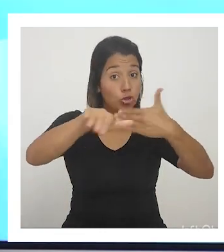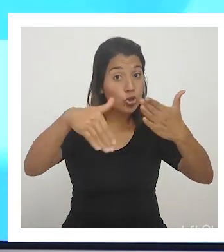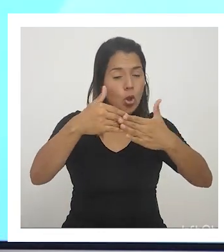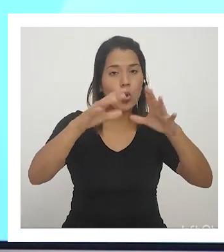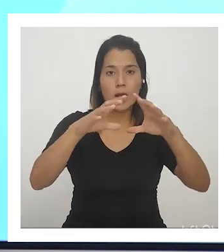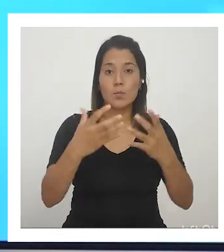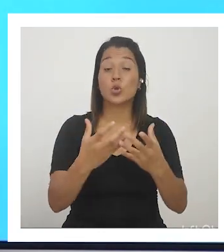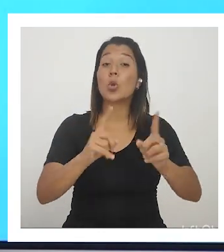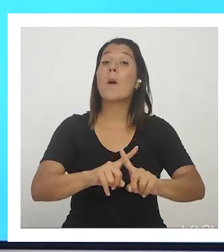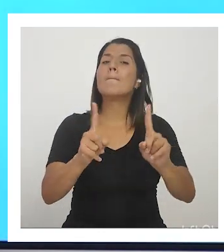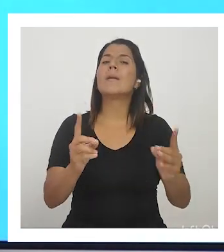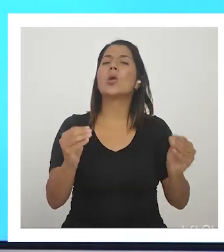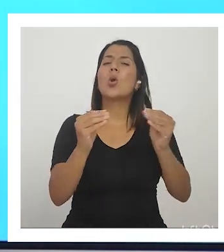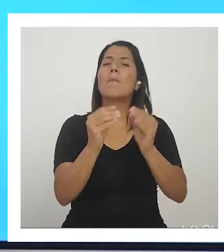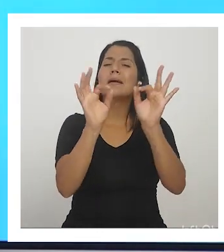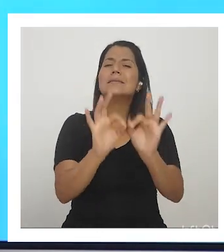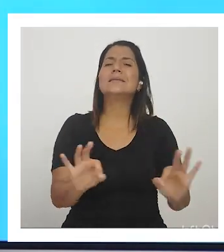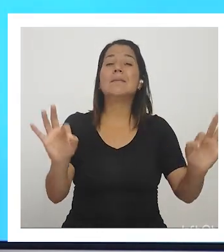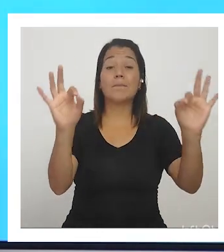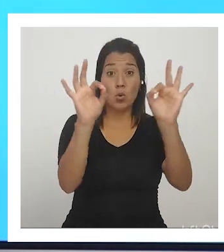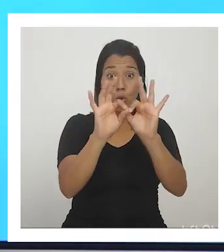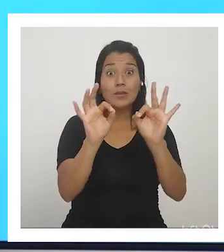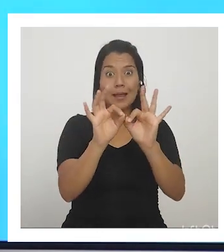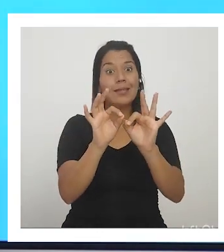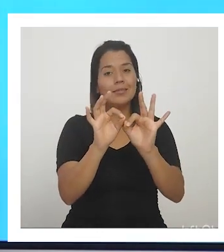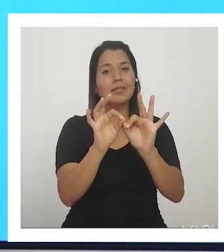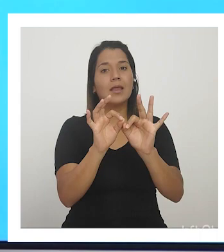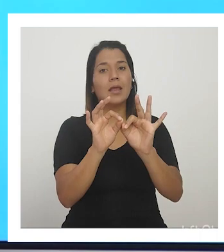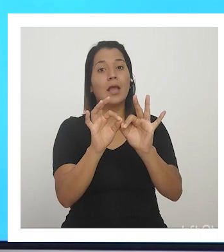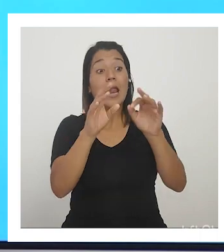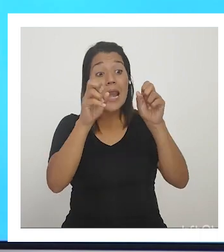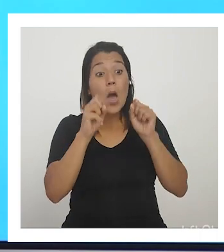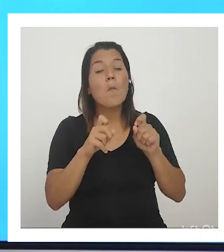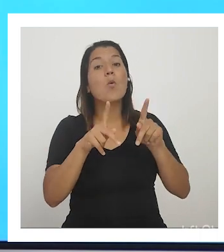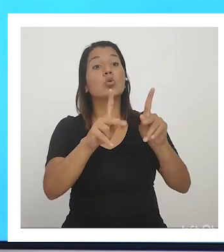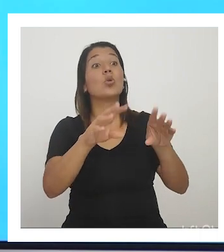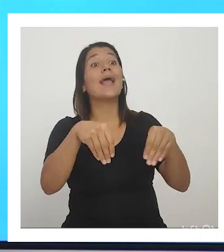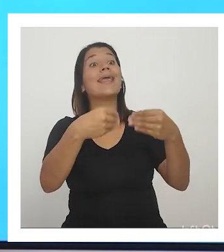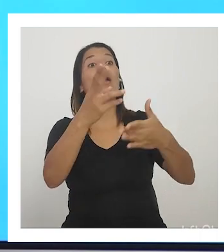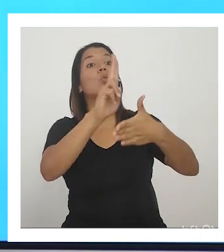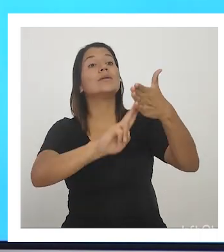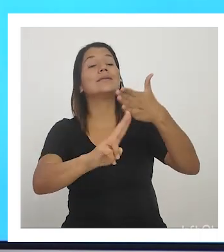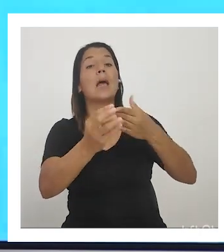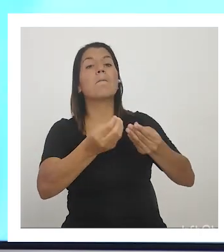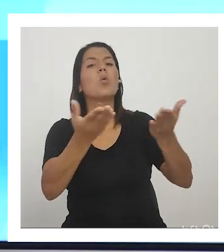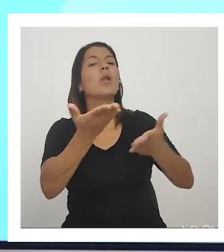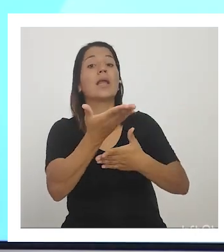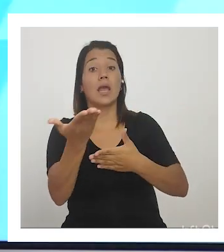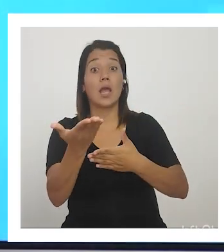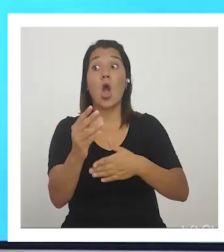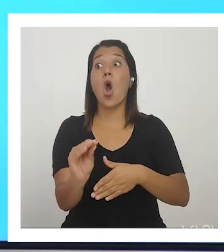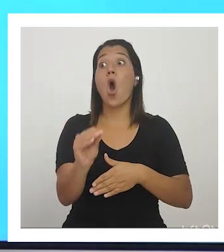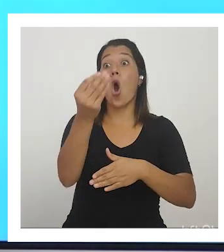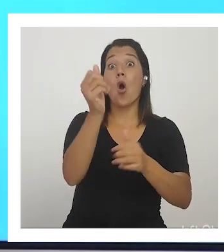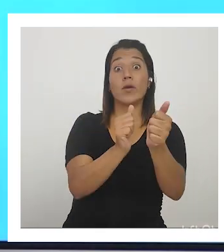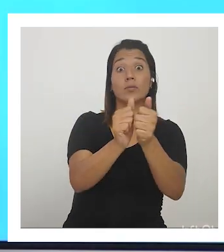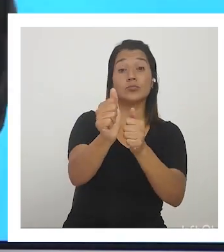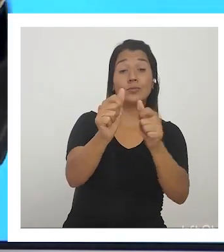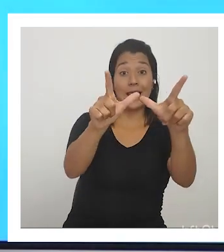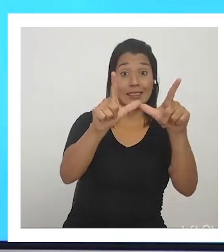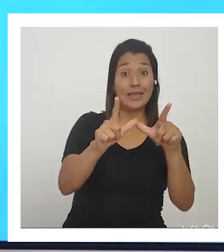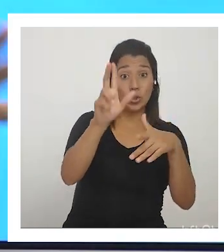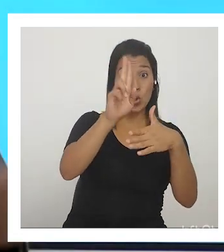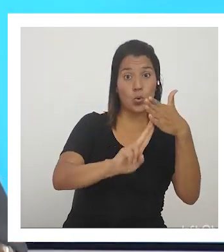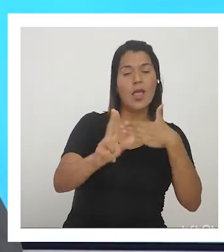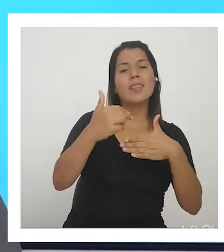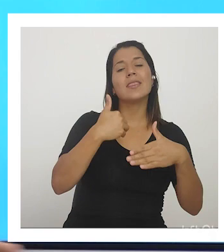las universidades públicas es joven que tiene un título universitario, tiene más probabilidades de colocarse que un joven